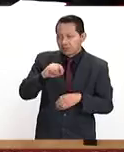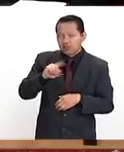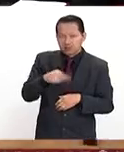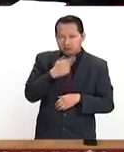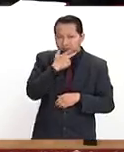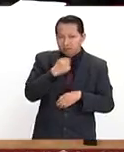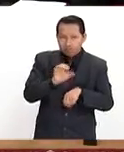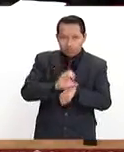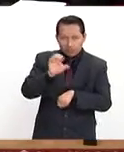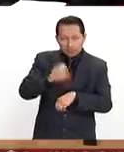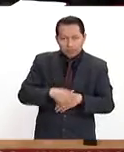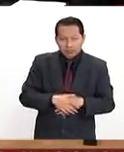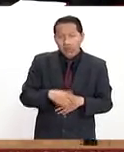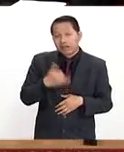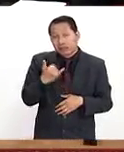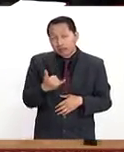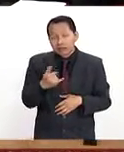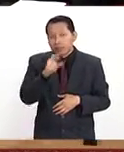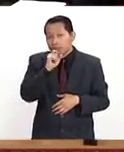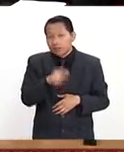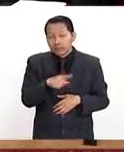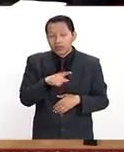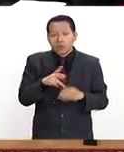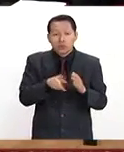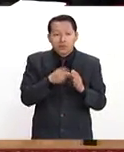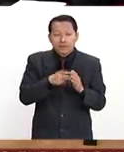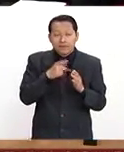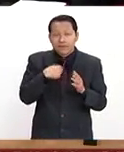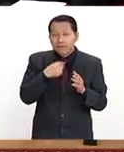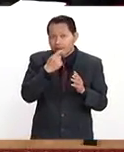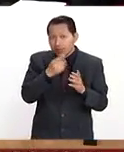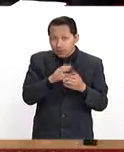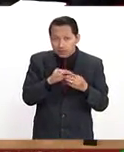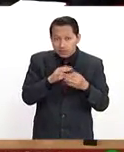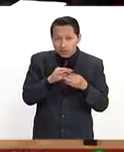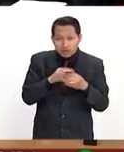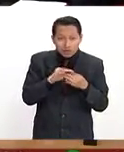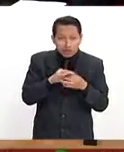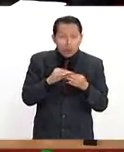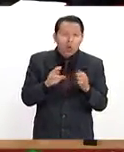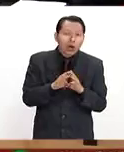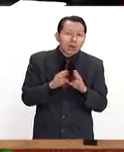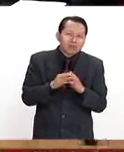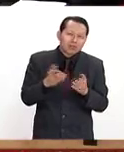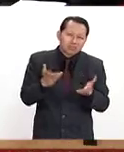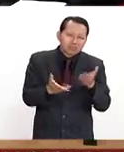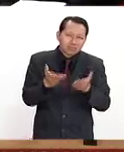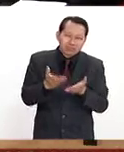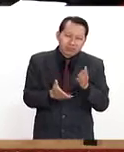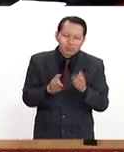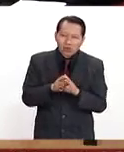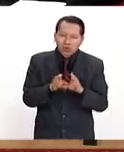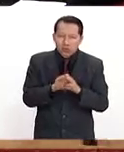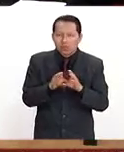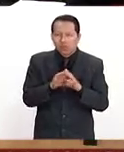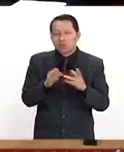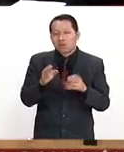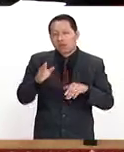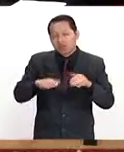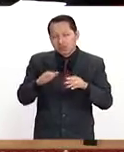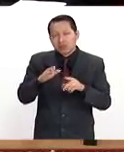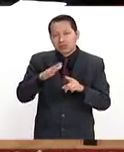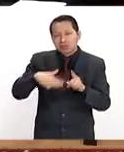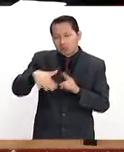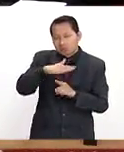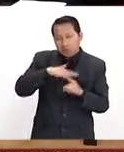machistas, ¿no? Lo asumimos. Y casi siempre, nuevamente, yo creo que esto es un término, depende en qué contexto lo pongas, pero en general creo que